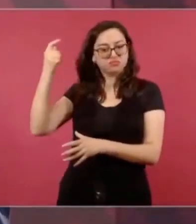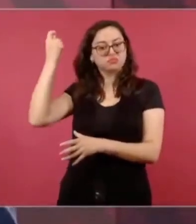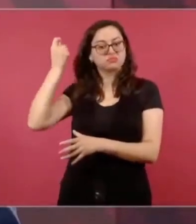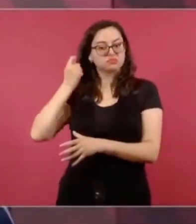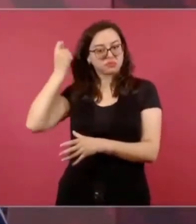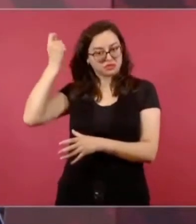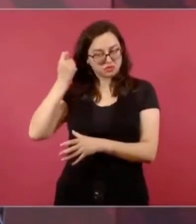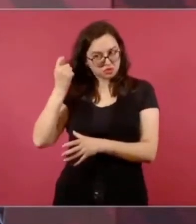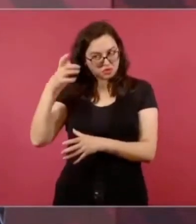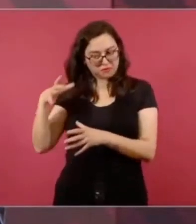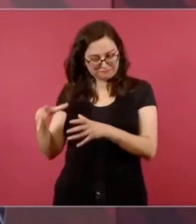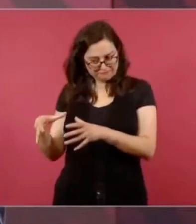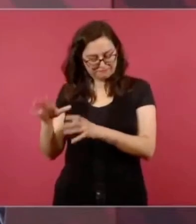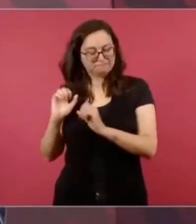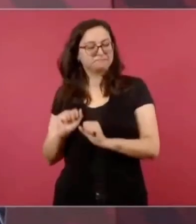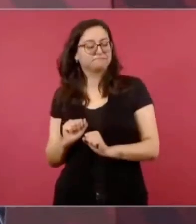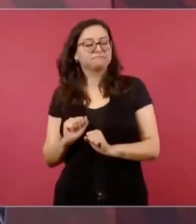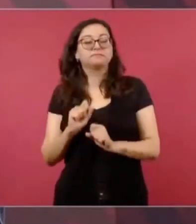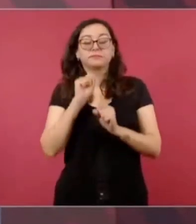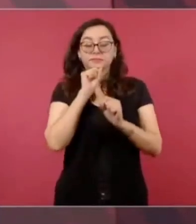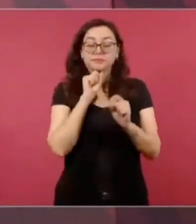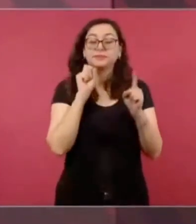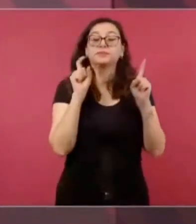También se establece